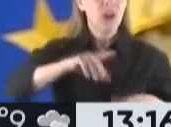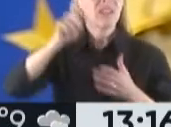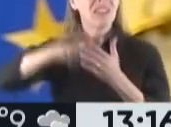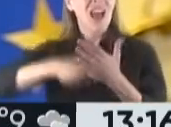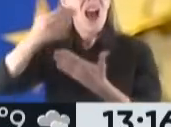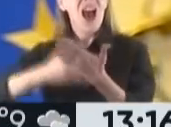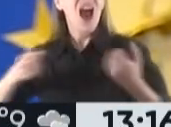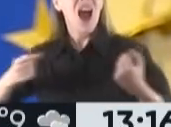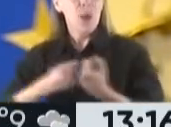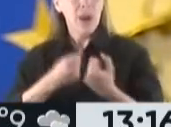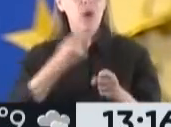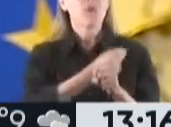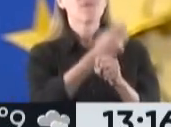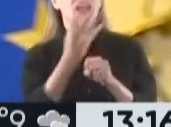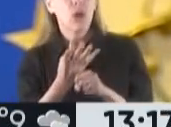Europea.